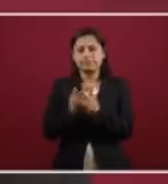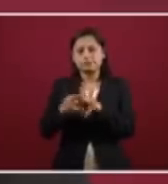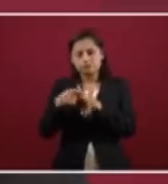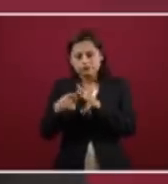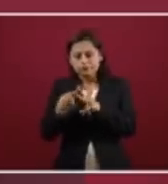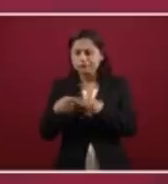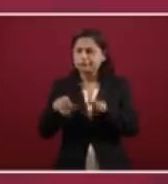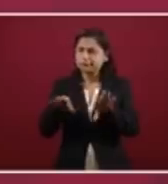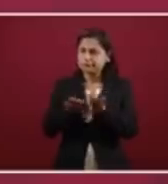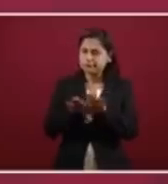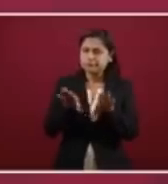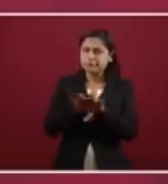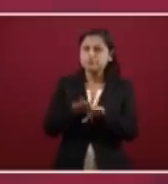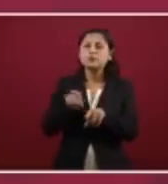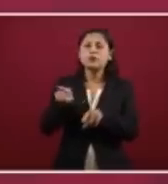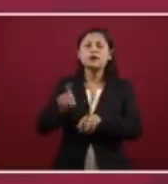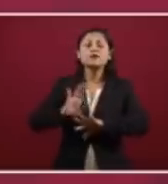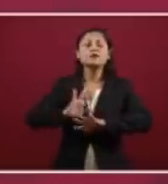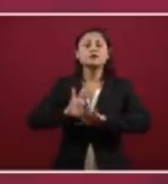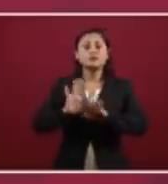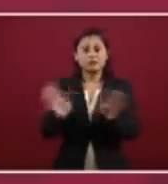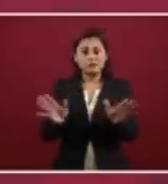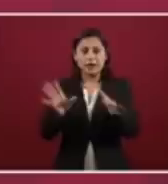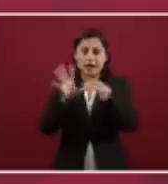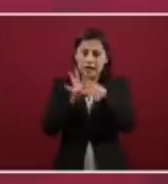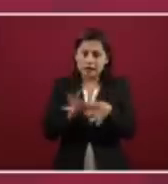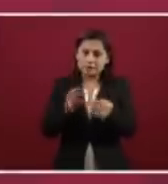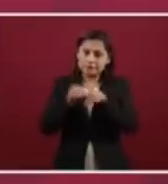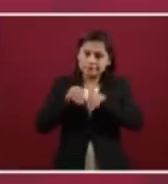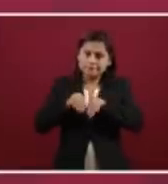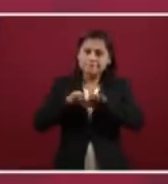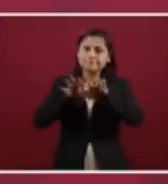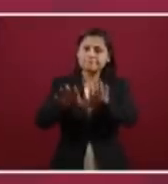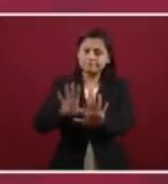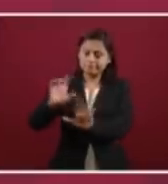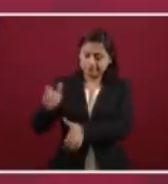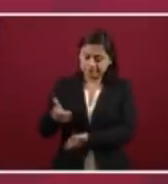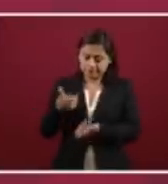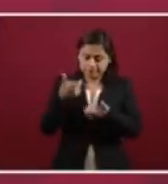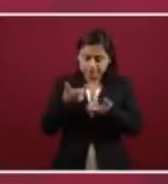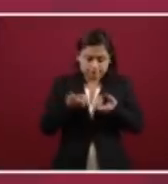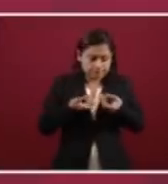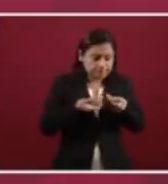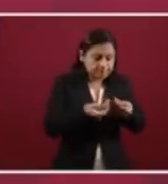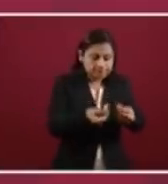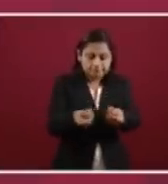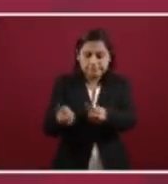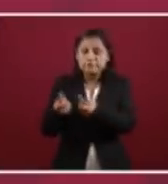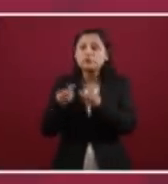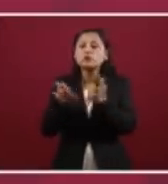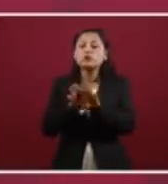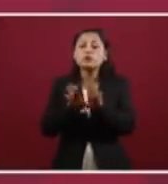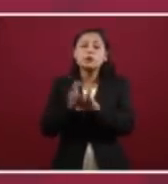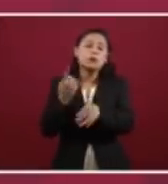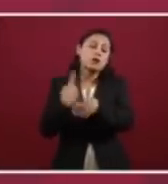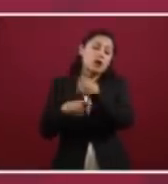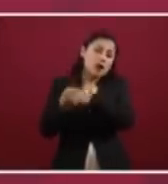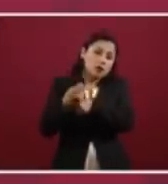informado sobre el uso de los recursos en años